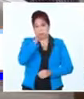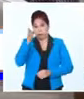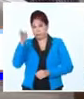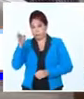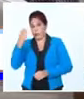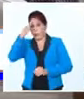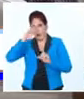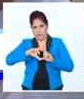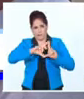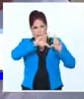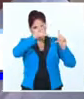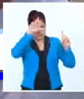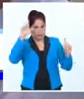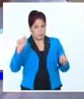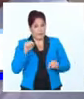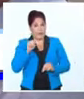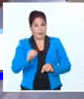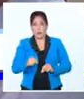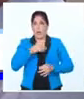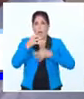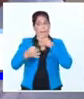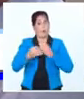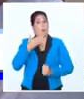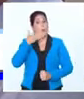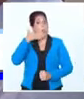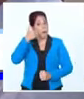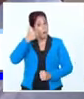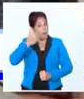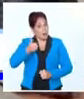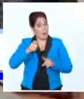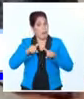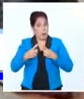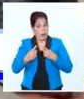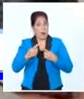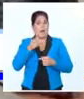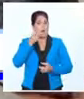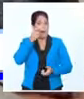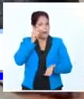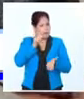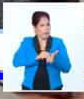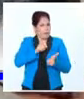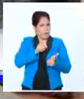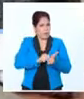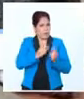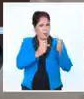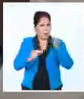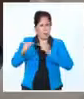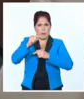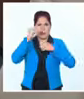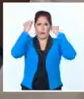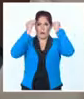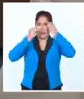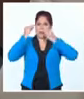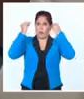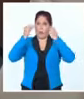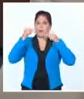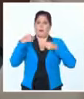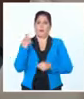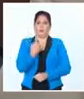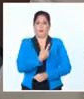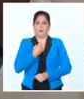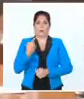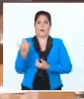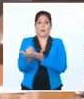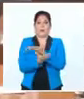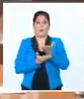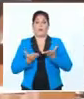todo el país, el cual calificó de muy favorable porque permitió verificar al estado de las principales preocupaciones existentes y el intercambio